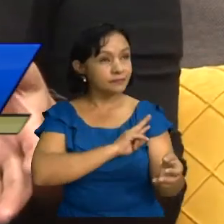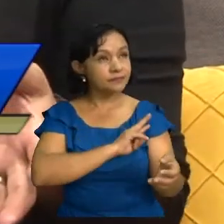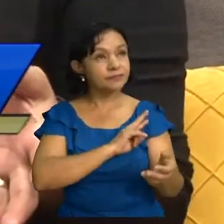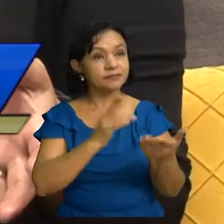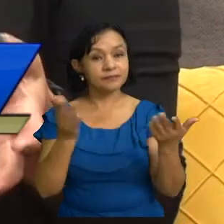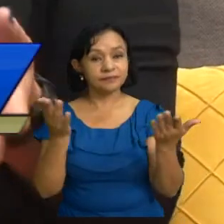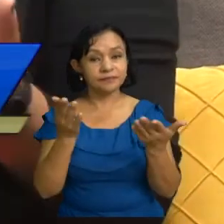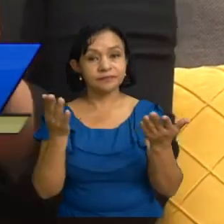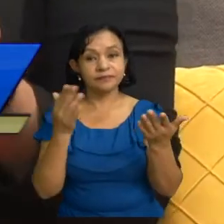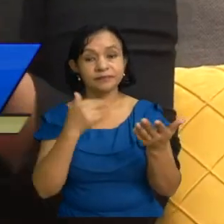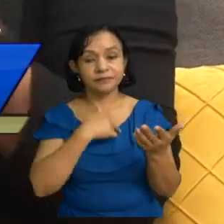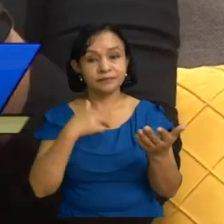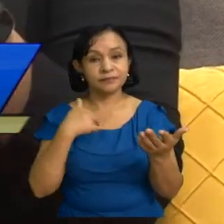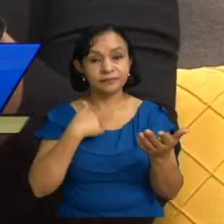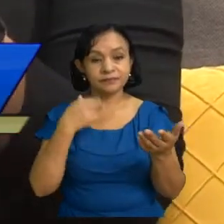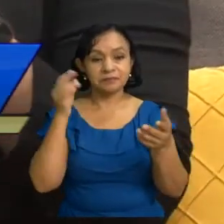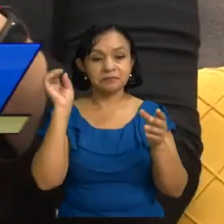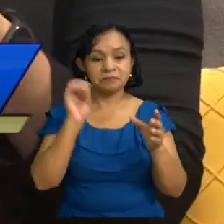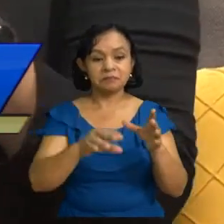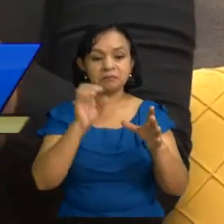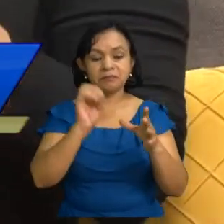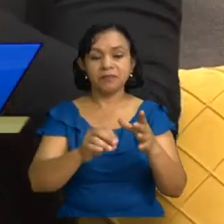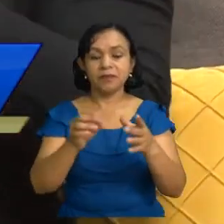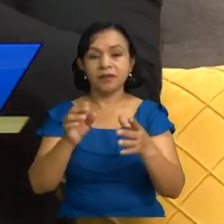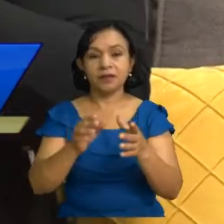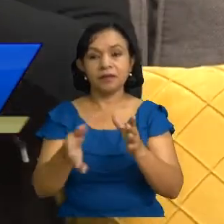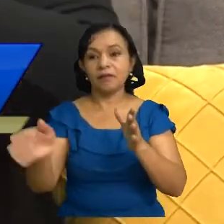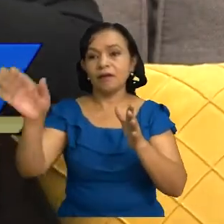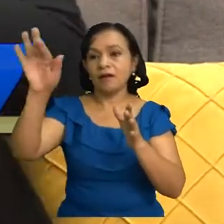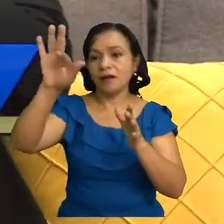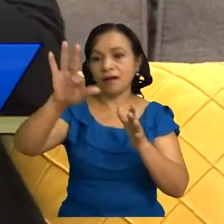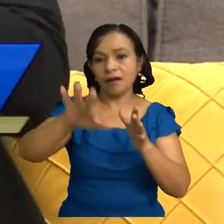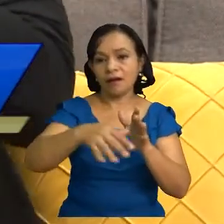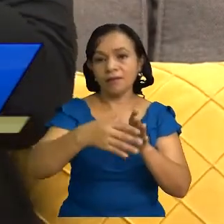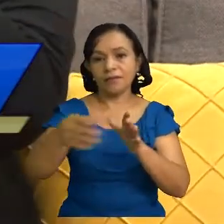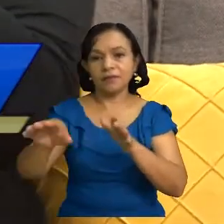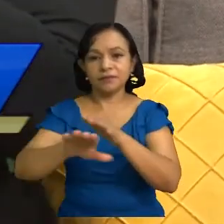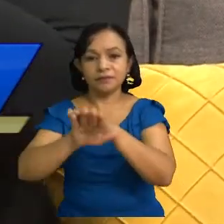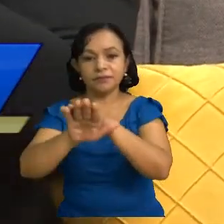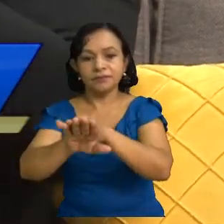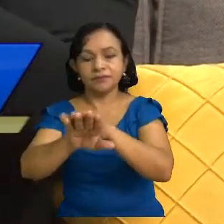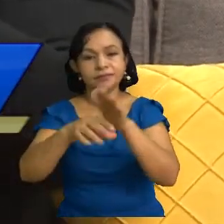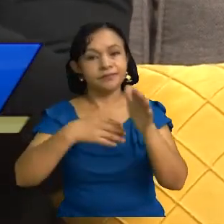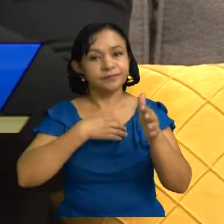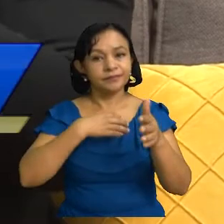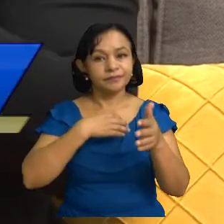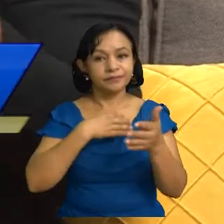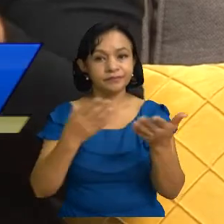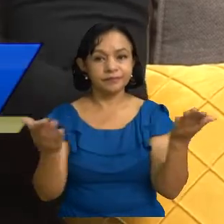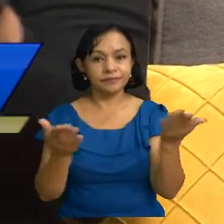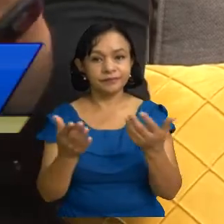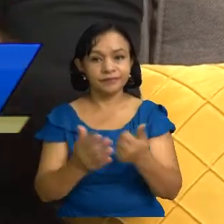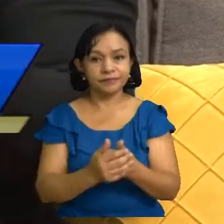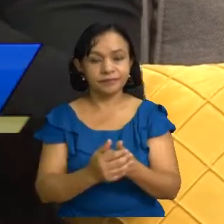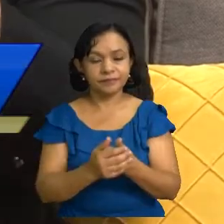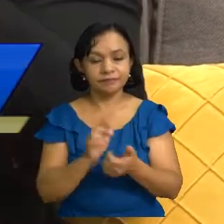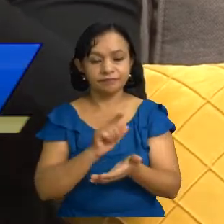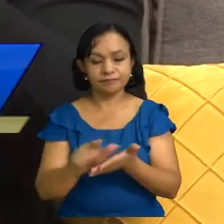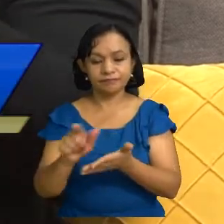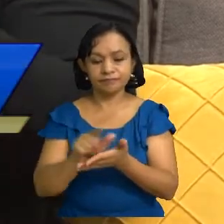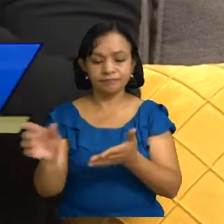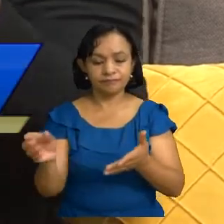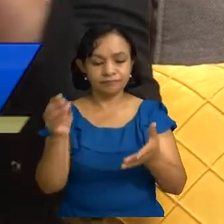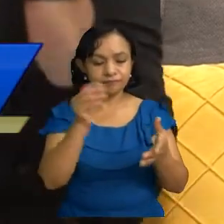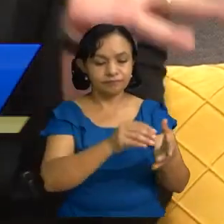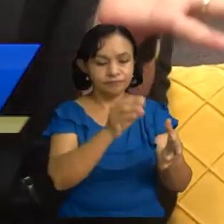aprovecharse del desecho que ya no llega al mar y que afecta a la tortuga y a nosotros mismos pues ya ellos lo preparan lo